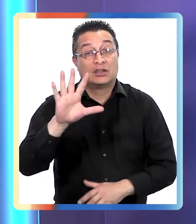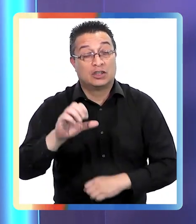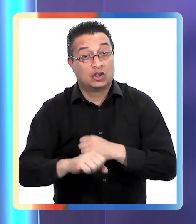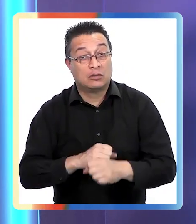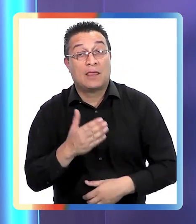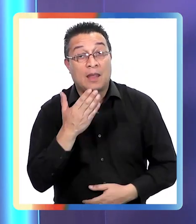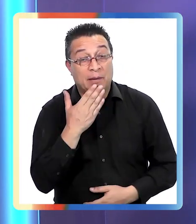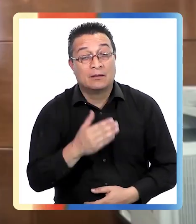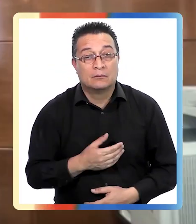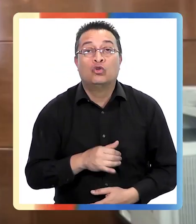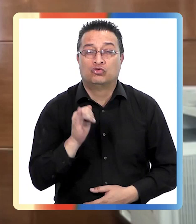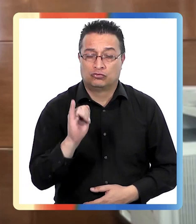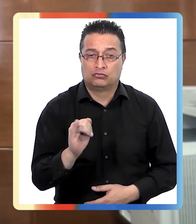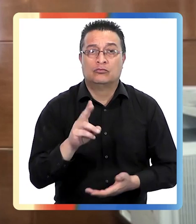55 también.